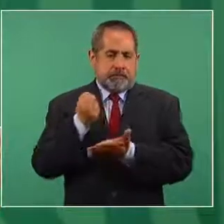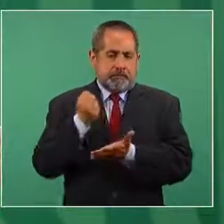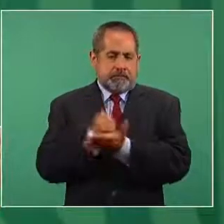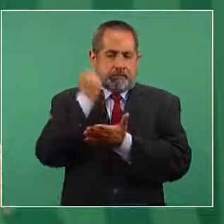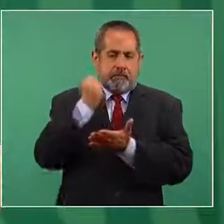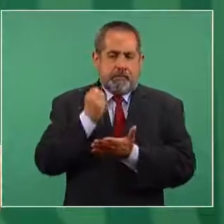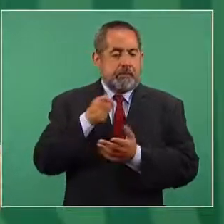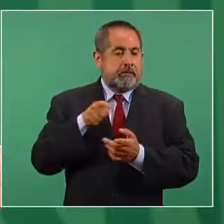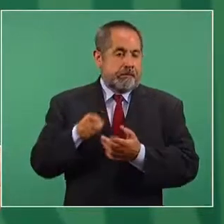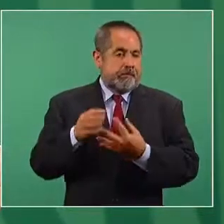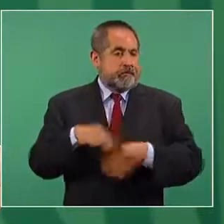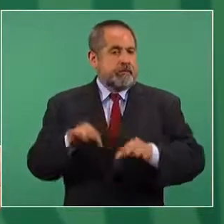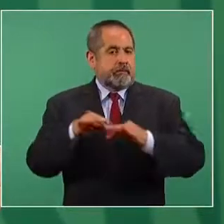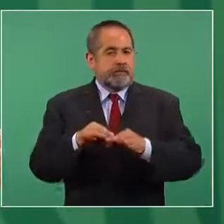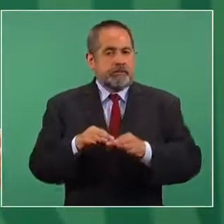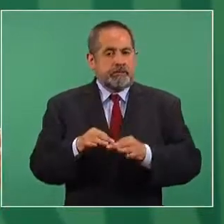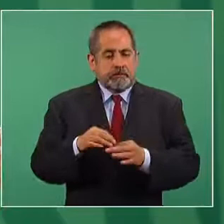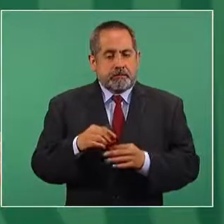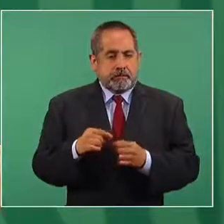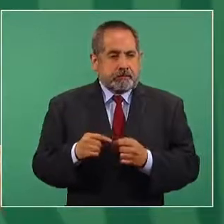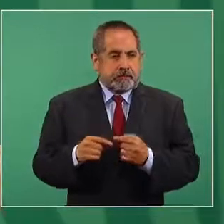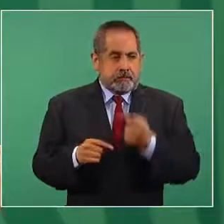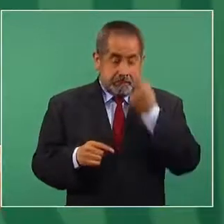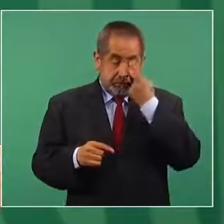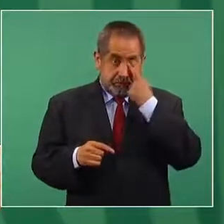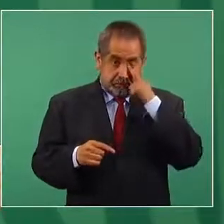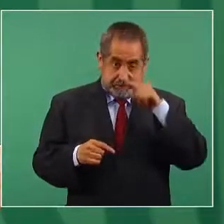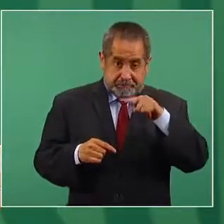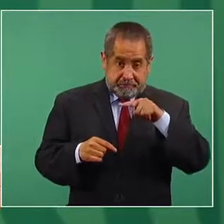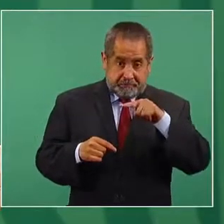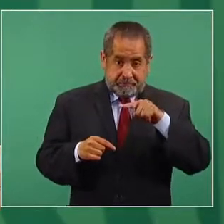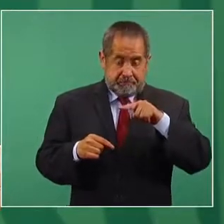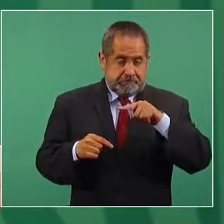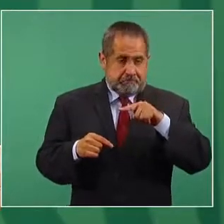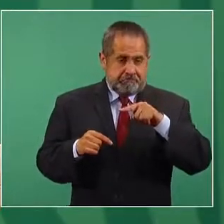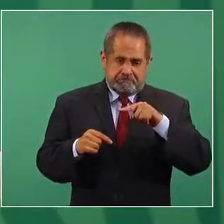es importante, el tratado comercial.